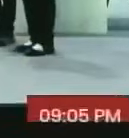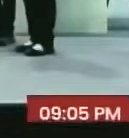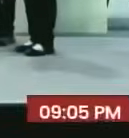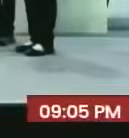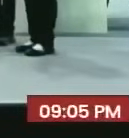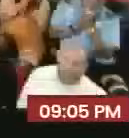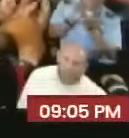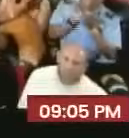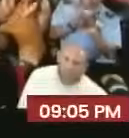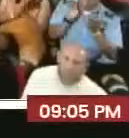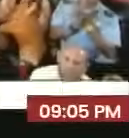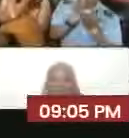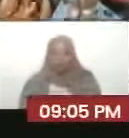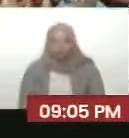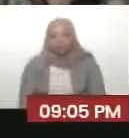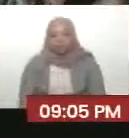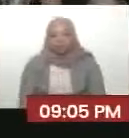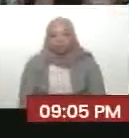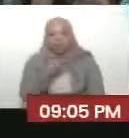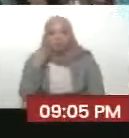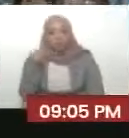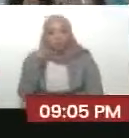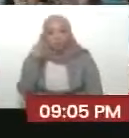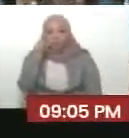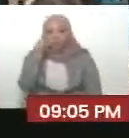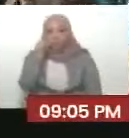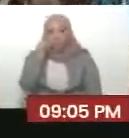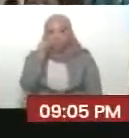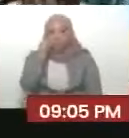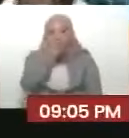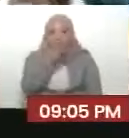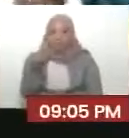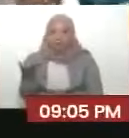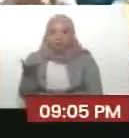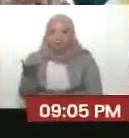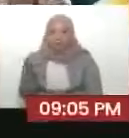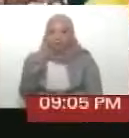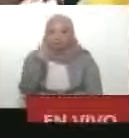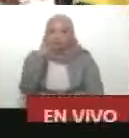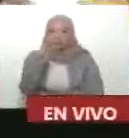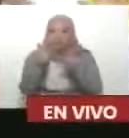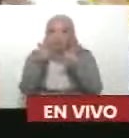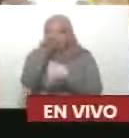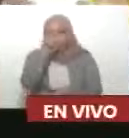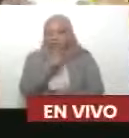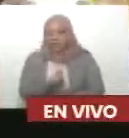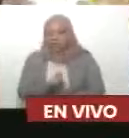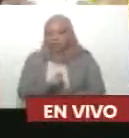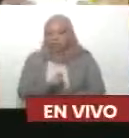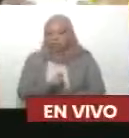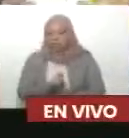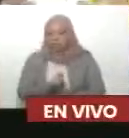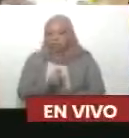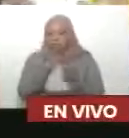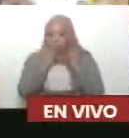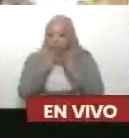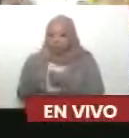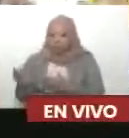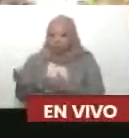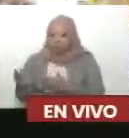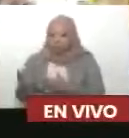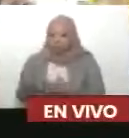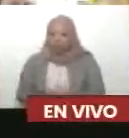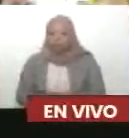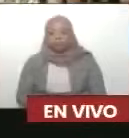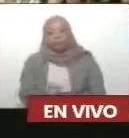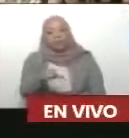Harold, aquí está Harold, ven Harold. Harold Morillo, 17 años. Ah, Harold. ¿De